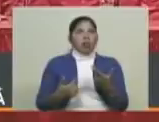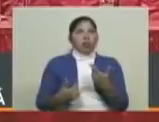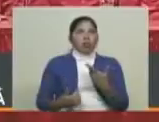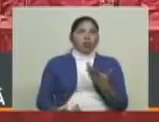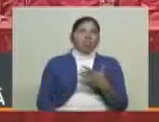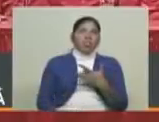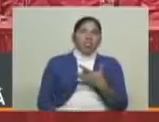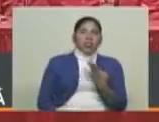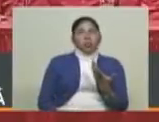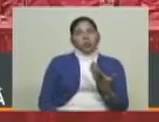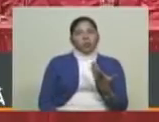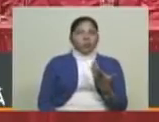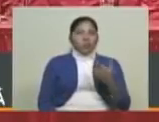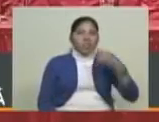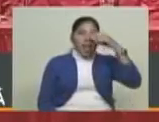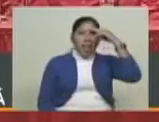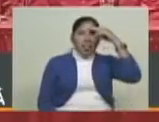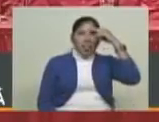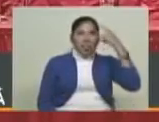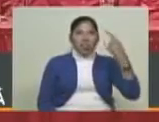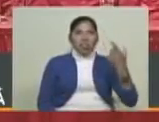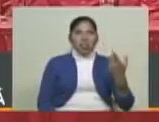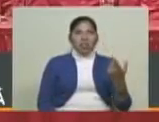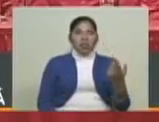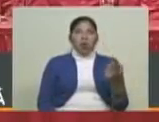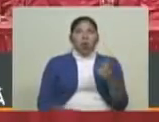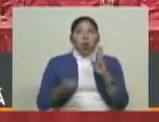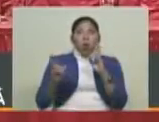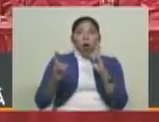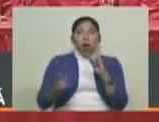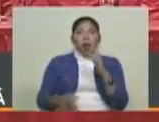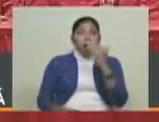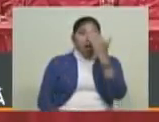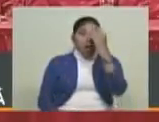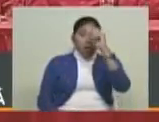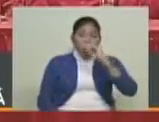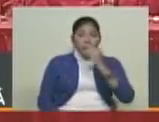pesimista. Ojalá que Henry Falcón se quede hasta el final.